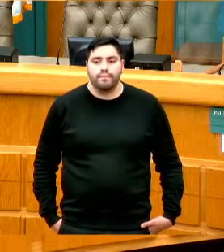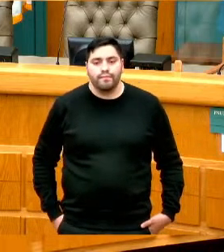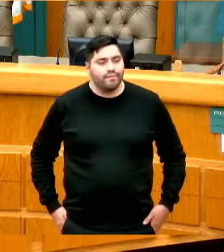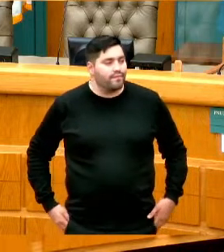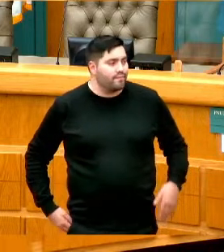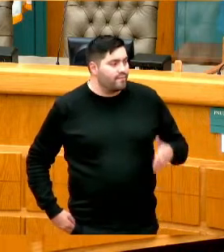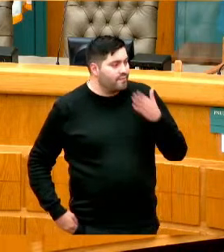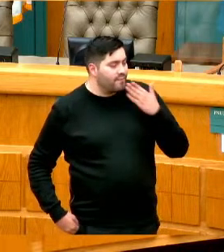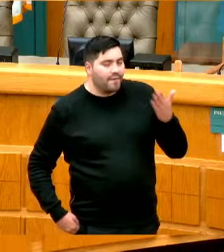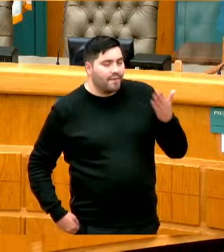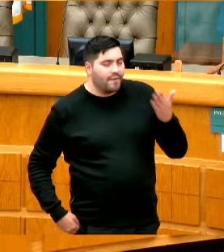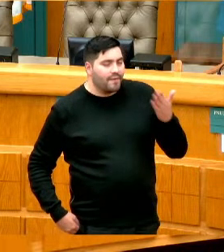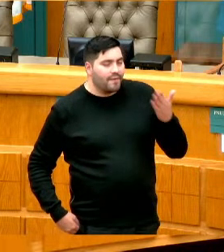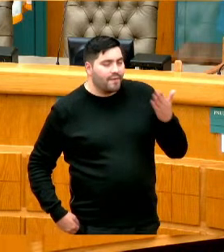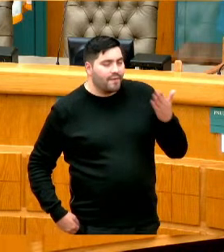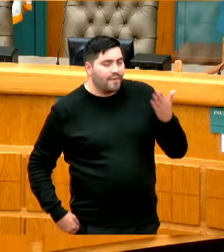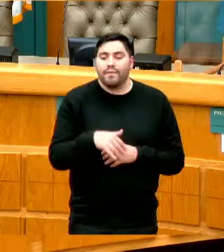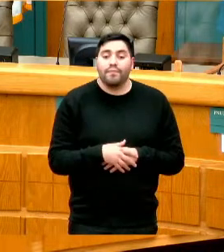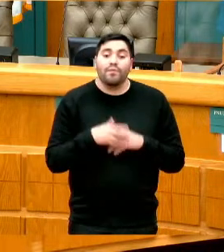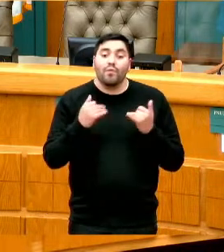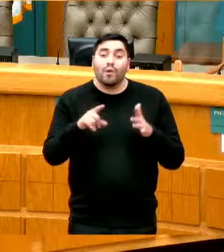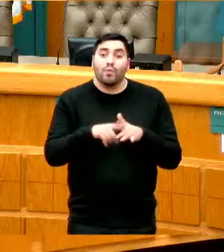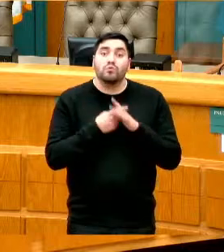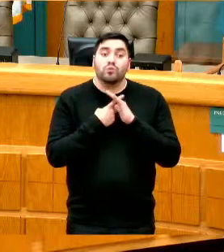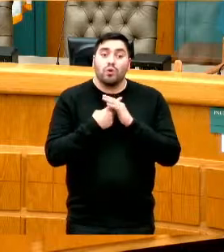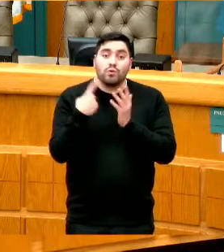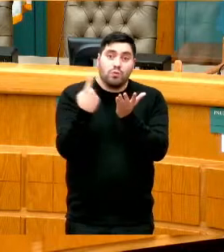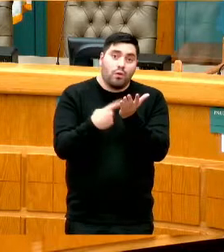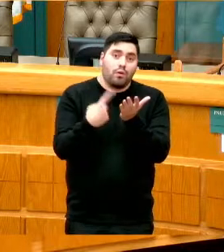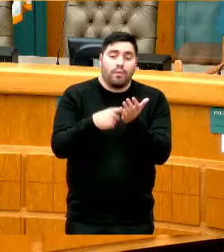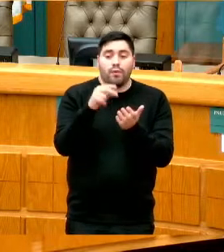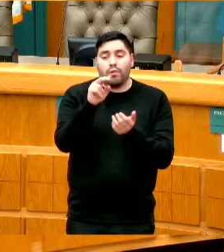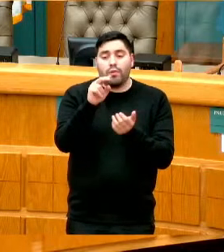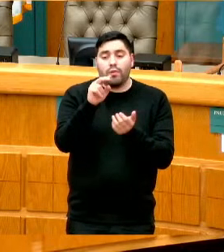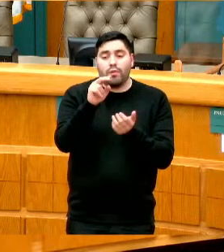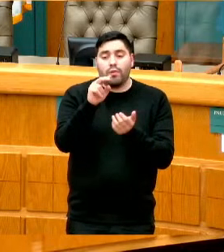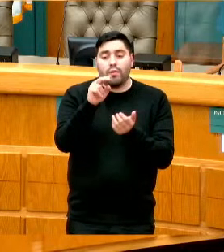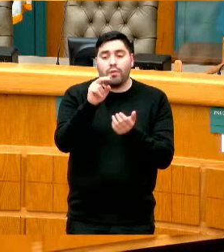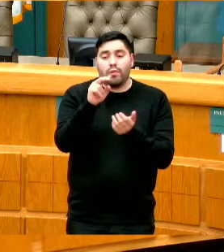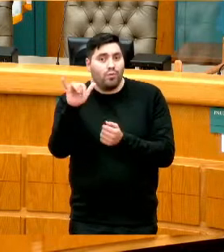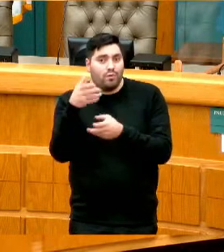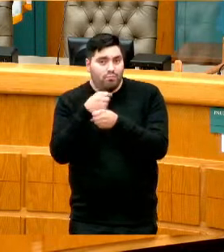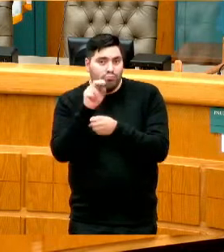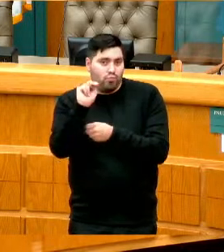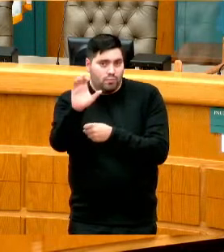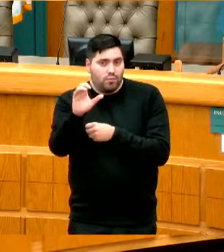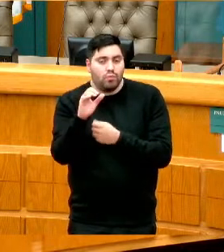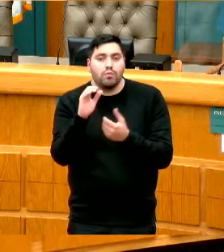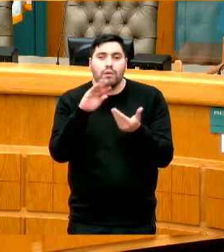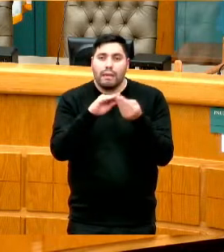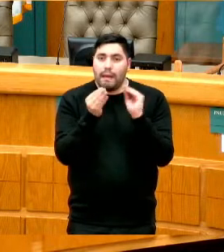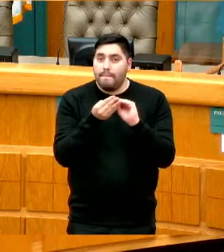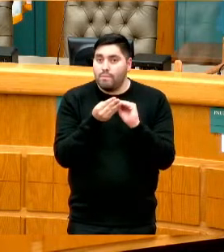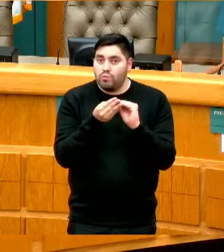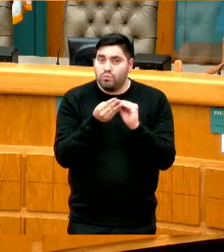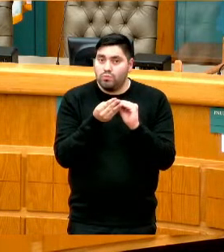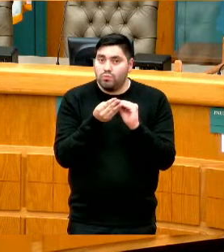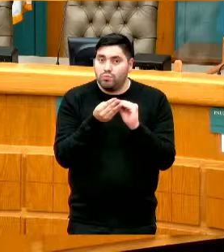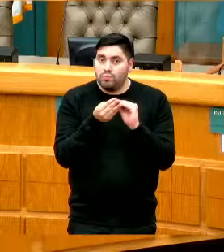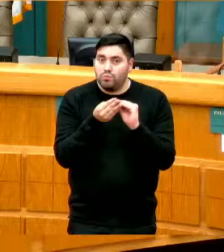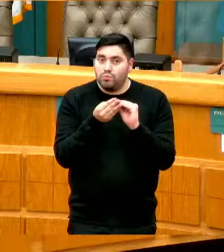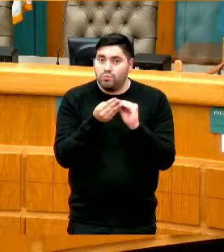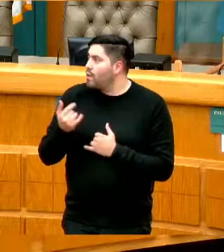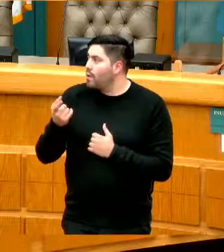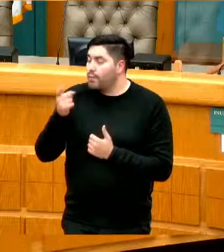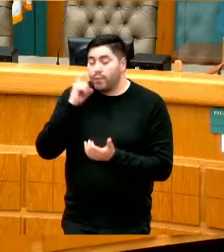Thank you, Gabby. So we're going to start by going over the Nueces County COVID-19 statistics. And as